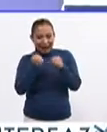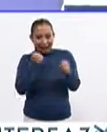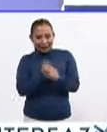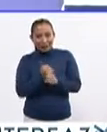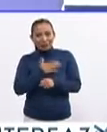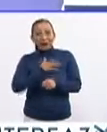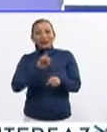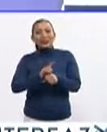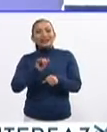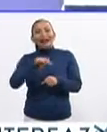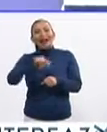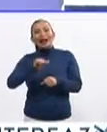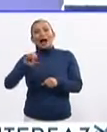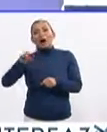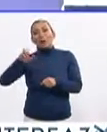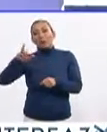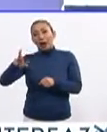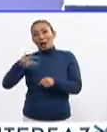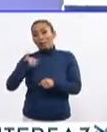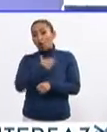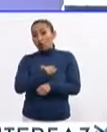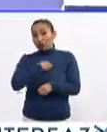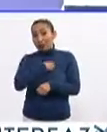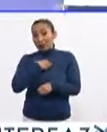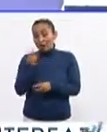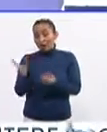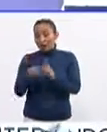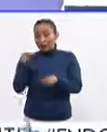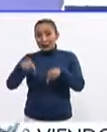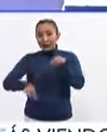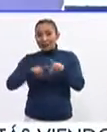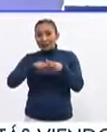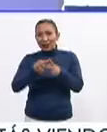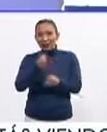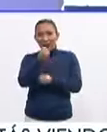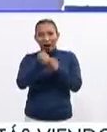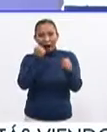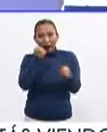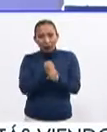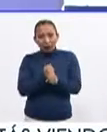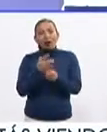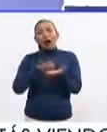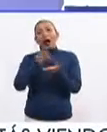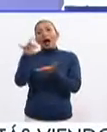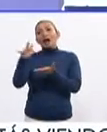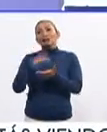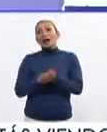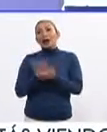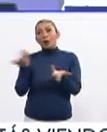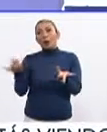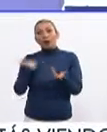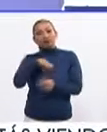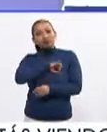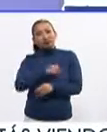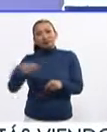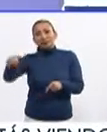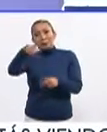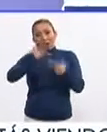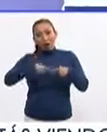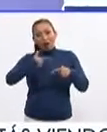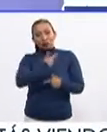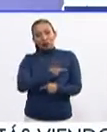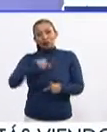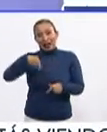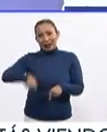estás? Muy buenos días, Ana, muy buenos días, Omar. Muy contenta de estar con ustedes iniciando el año, agradeciendo, bueno, la preferencia de nuestro